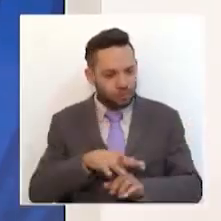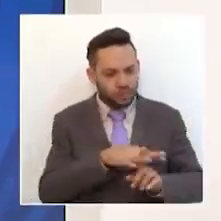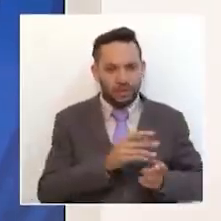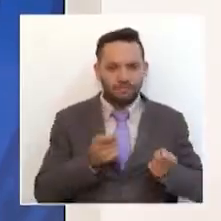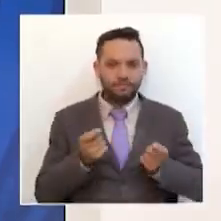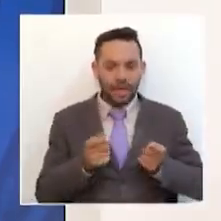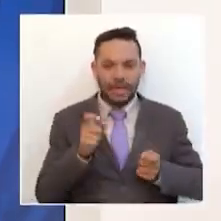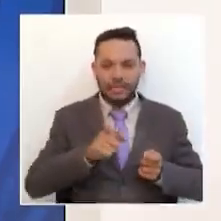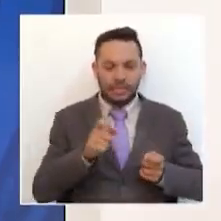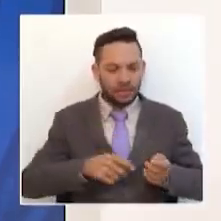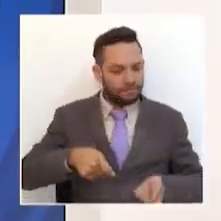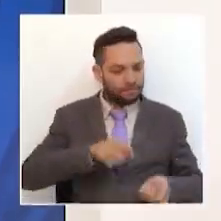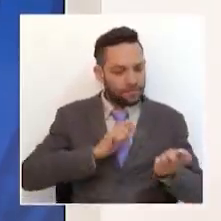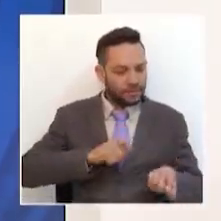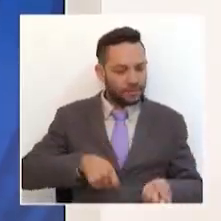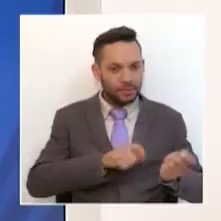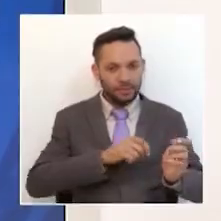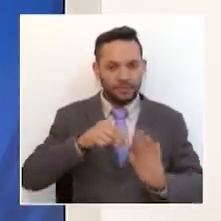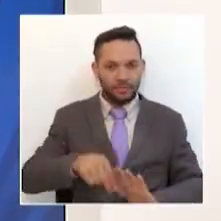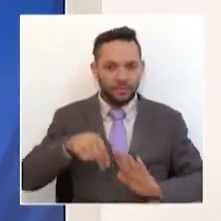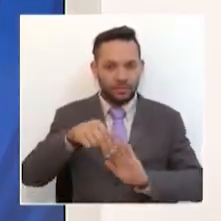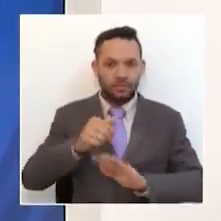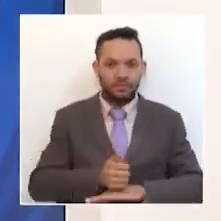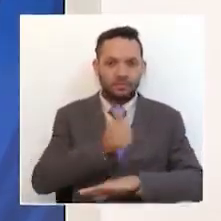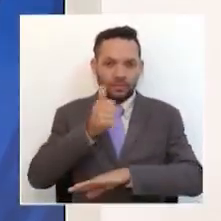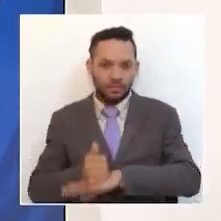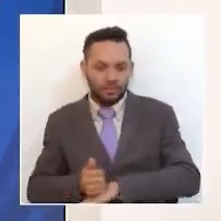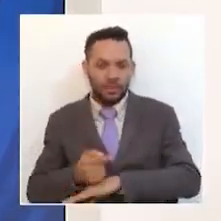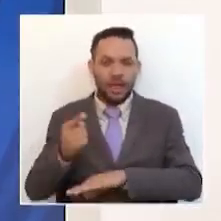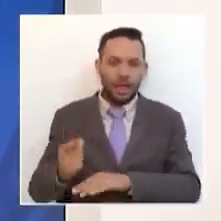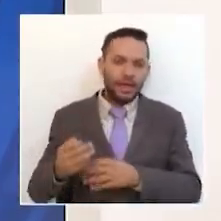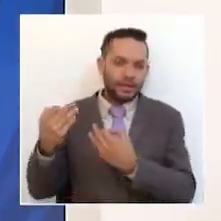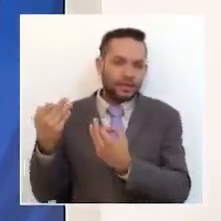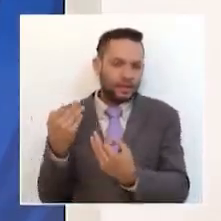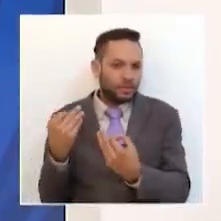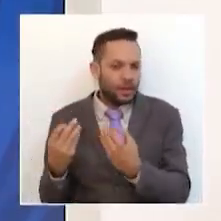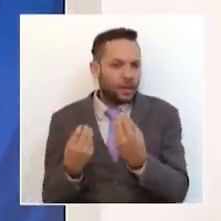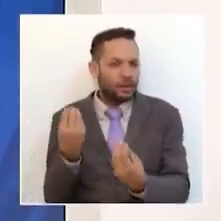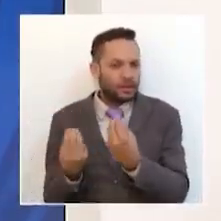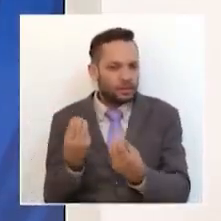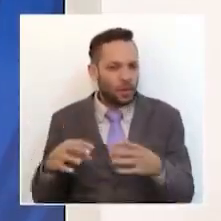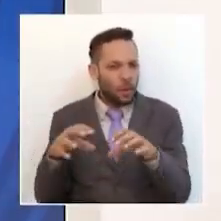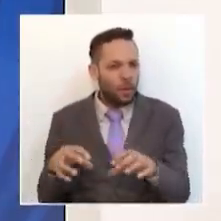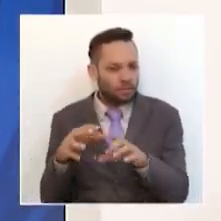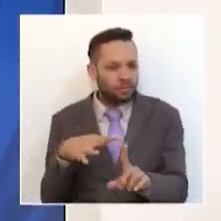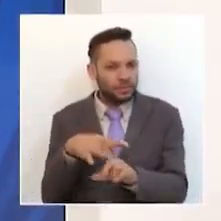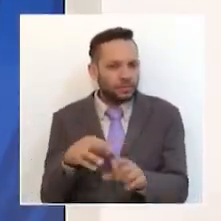el cauce del río. Jairo López, director de la unidad de gestión del riesgo, nos explica la dimensión del daño que esto